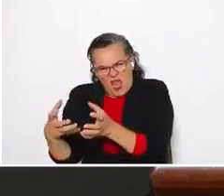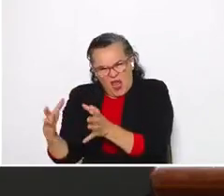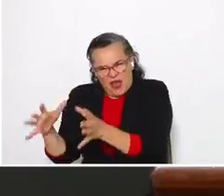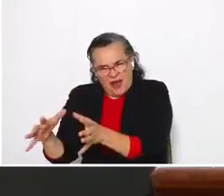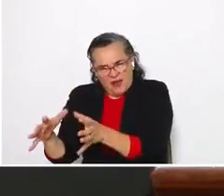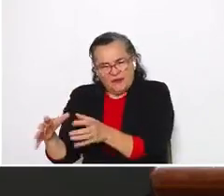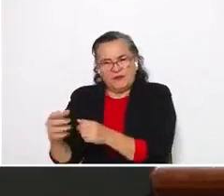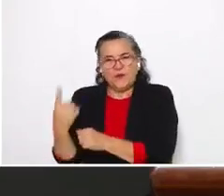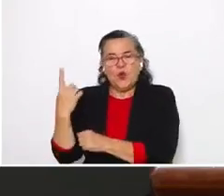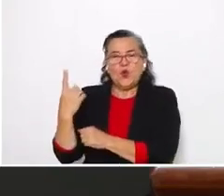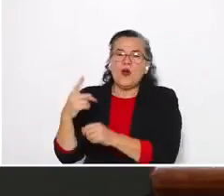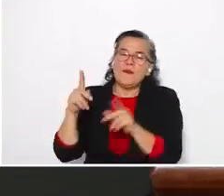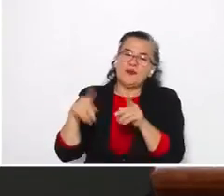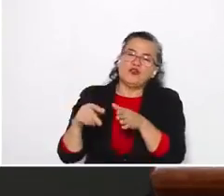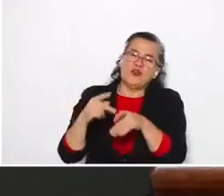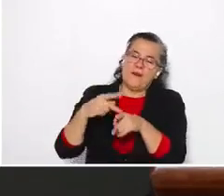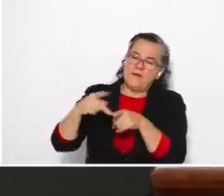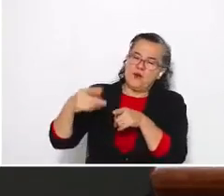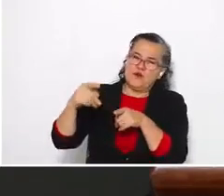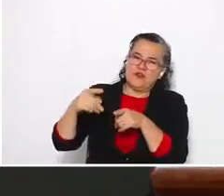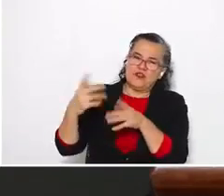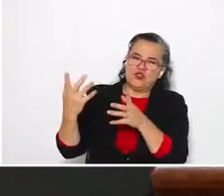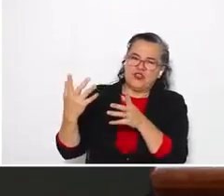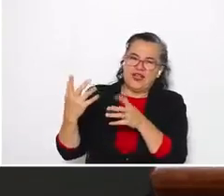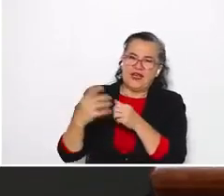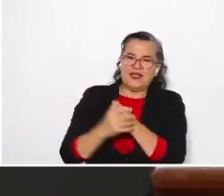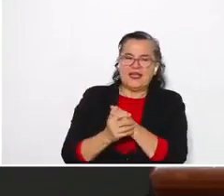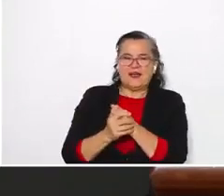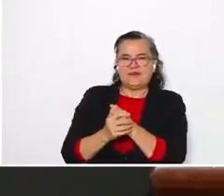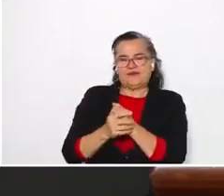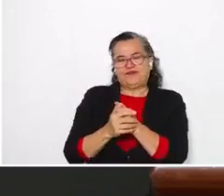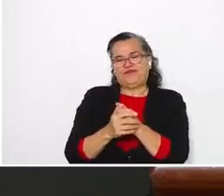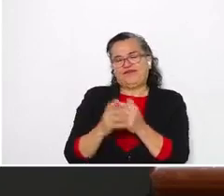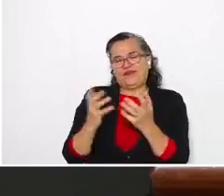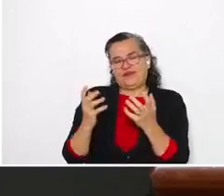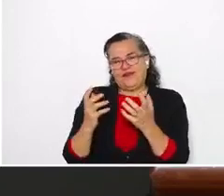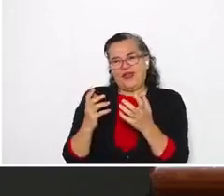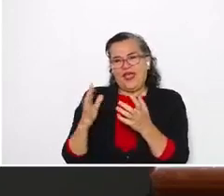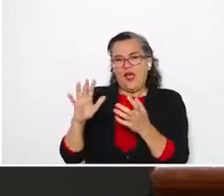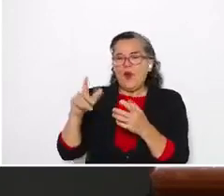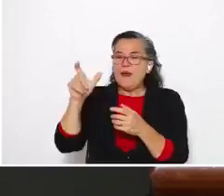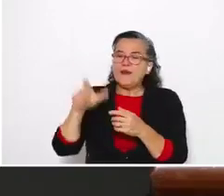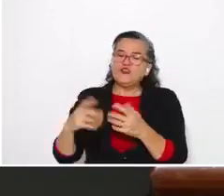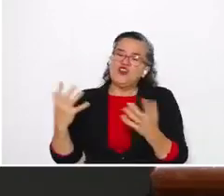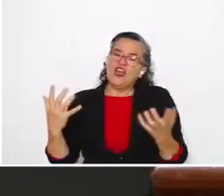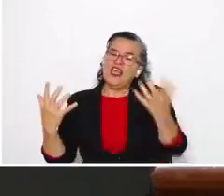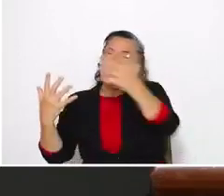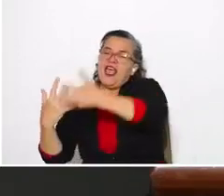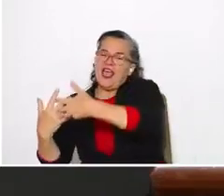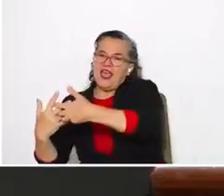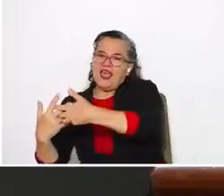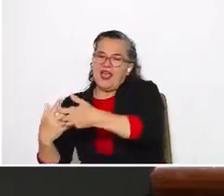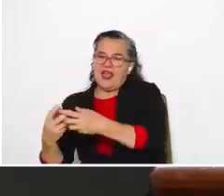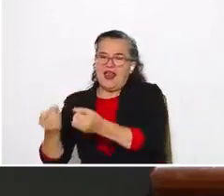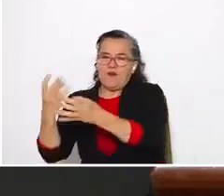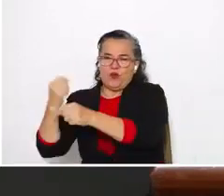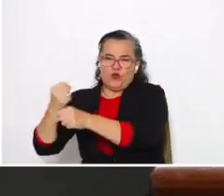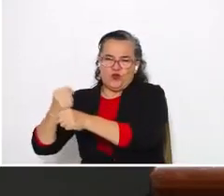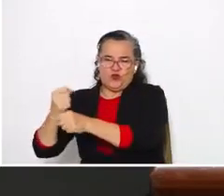por una persona profesional que encaje justo en el engranaje de sus necesidades productivas. Y por el